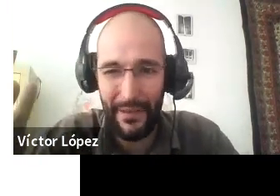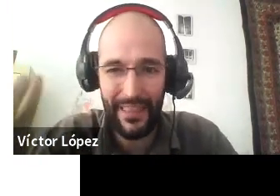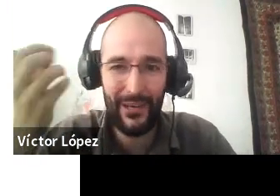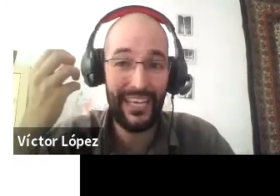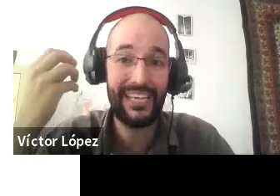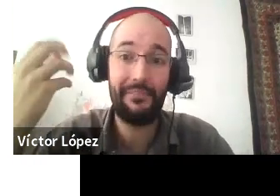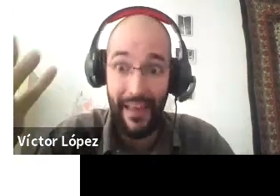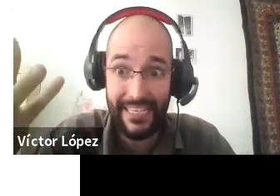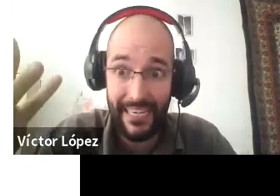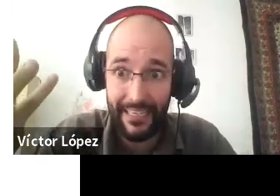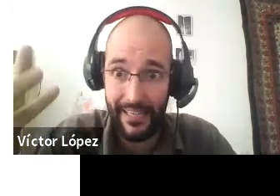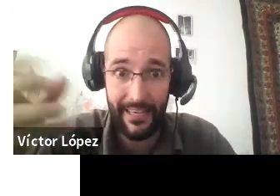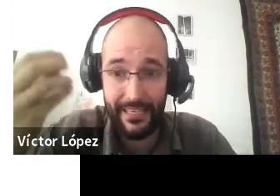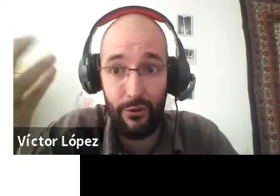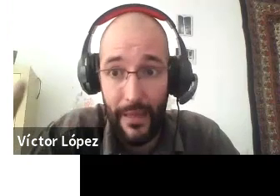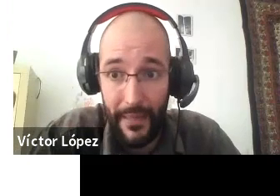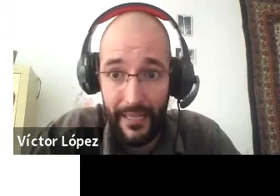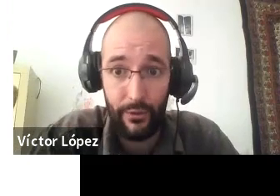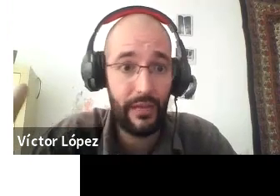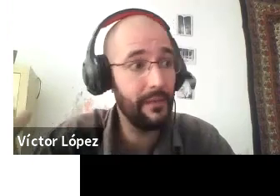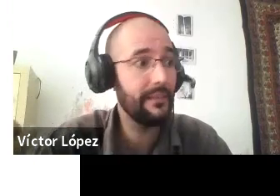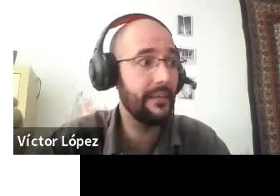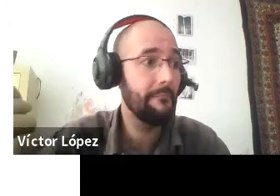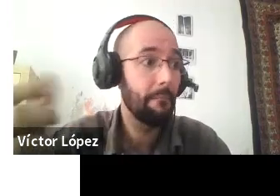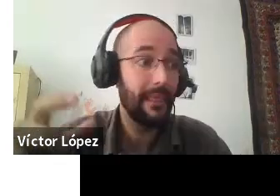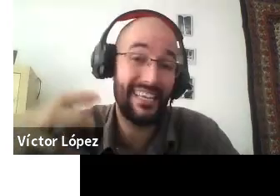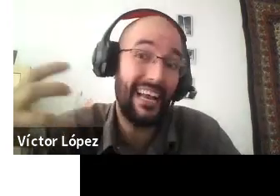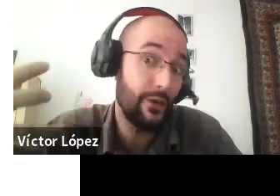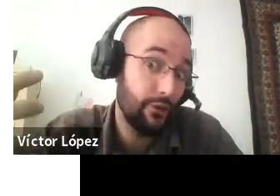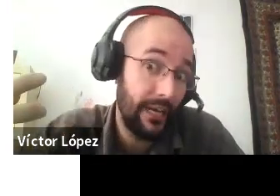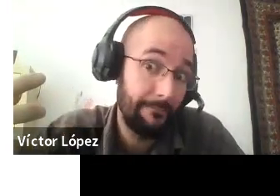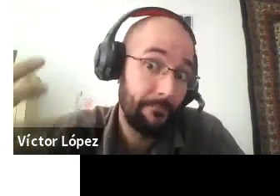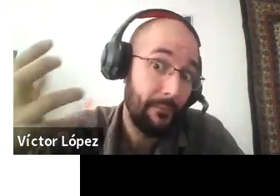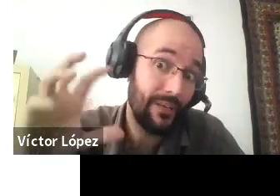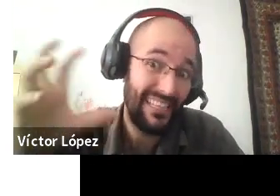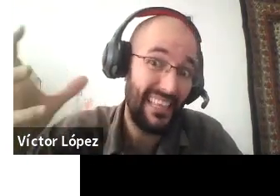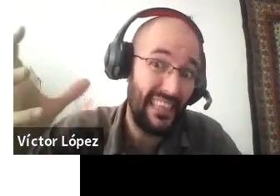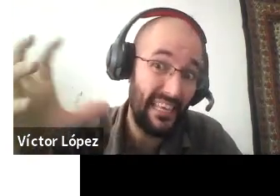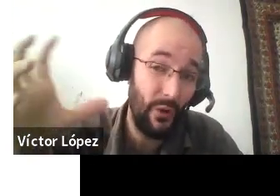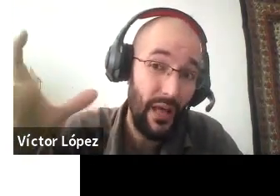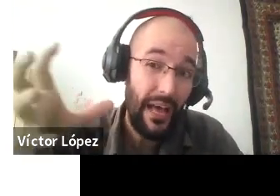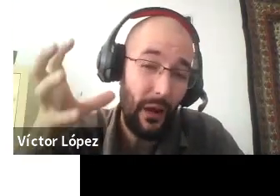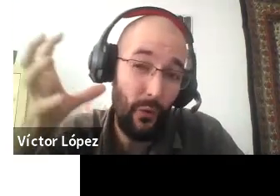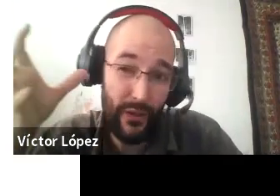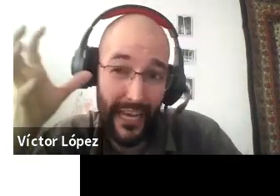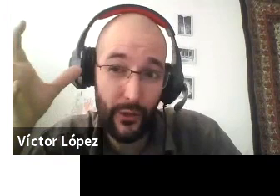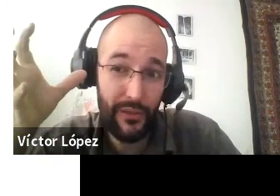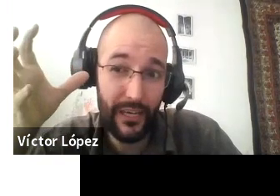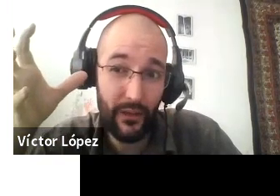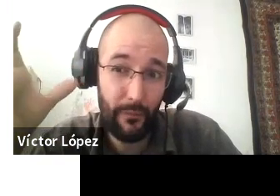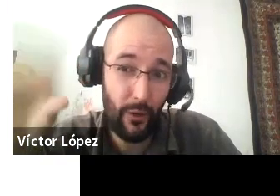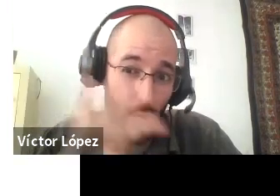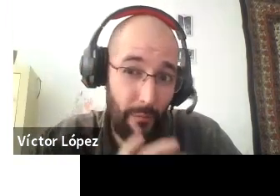esta afirmación es falsa, es decir, que se lo está inventando totalmente, es engañosa porque está diciendo algún